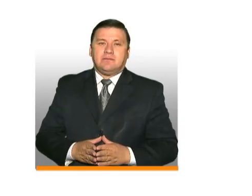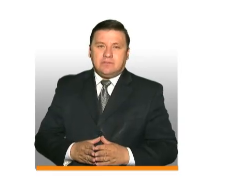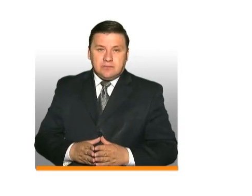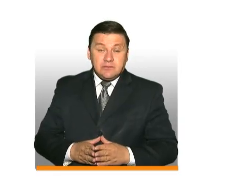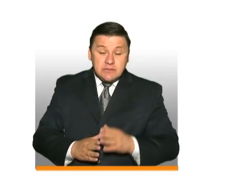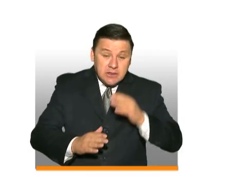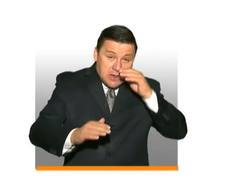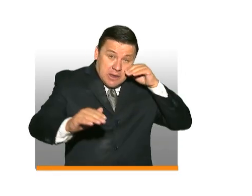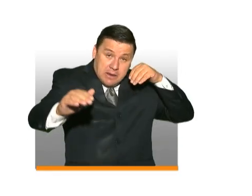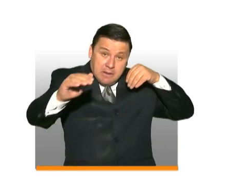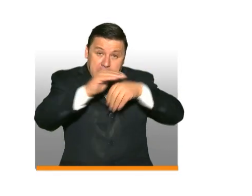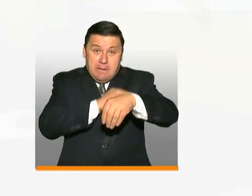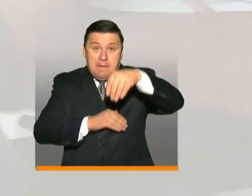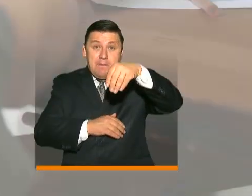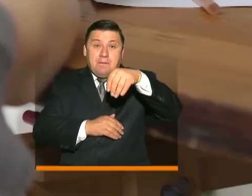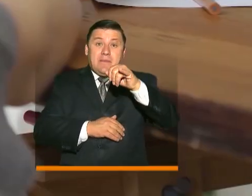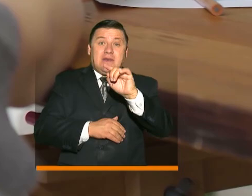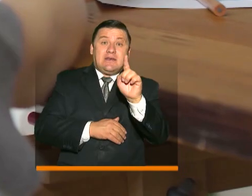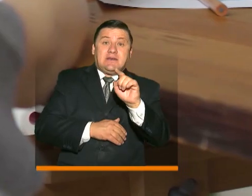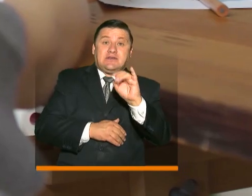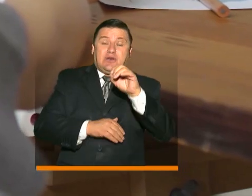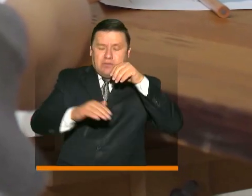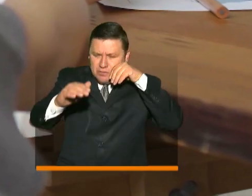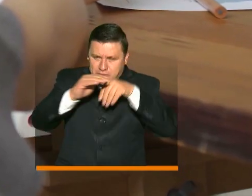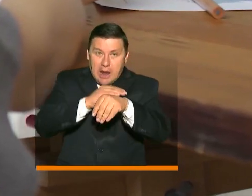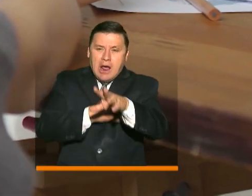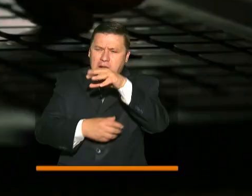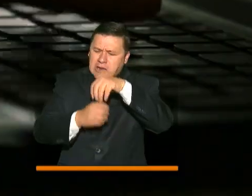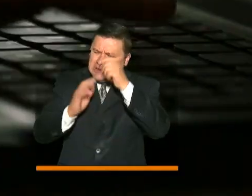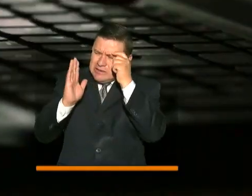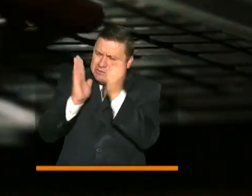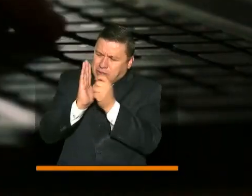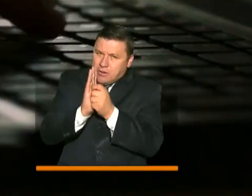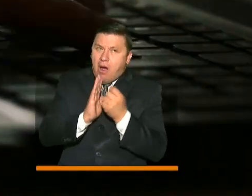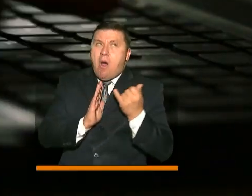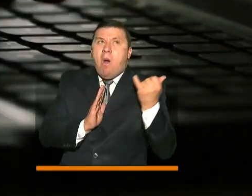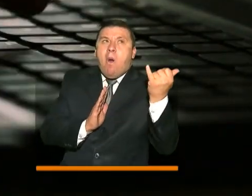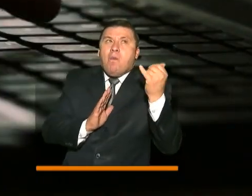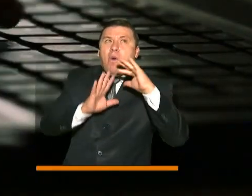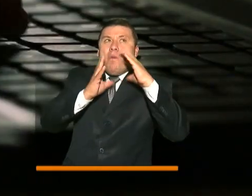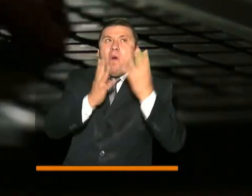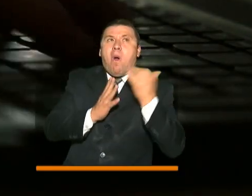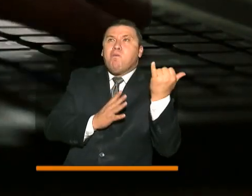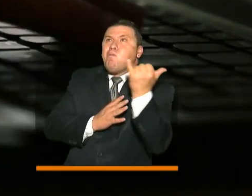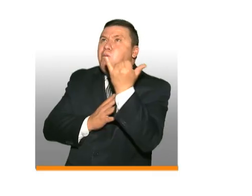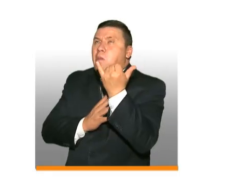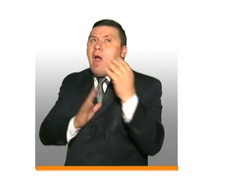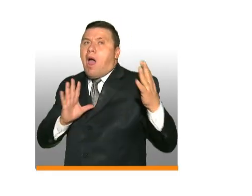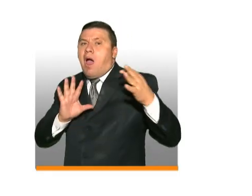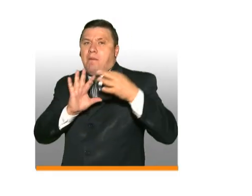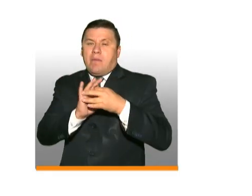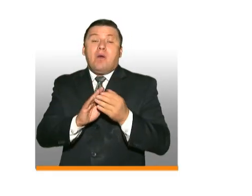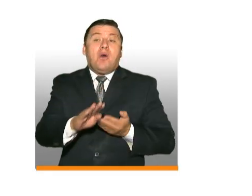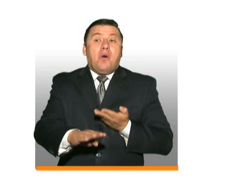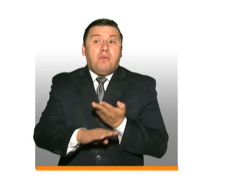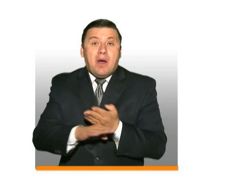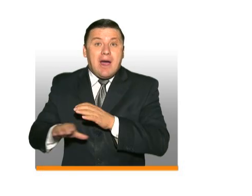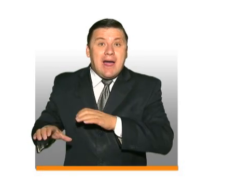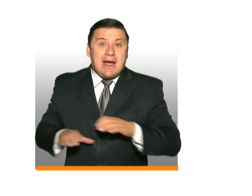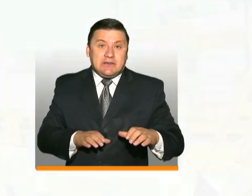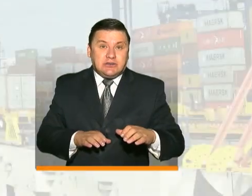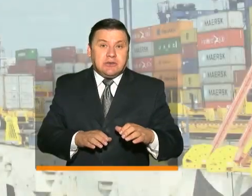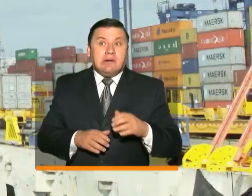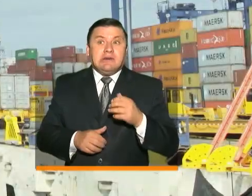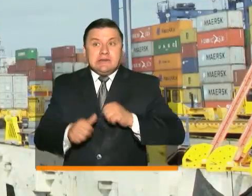La misión analizará la política pública comercial de Colombia frente a las tendencias y coyuntura mundial actual. Propondrá acciones para